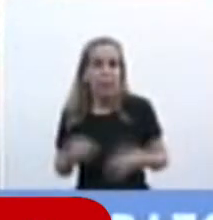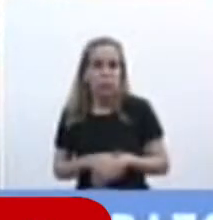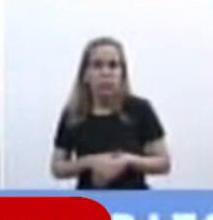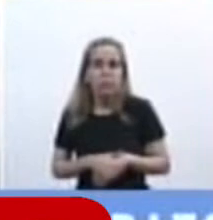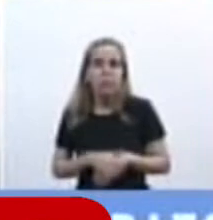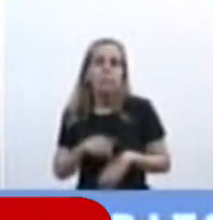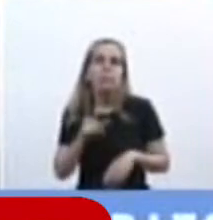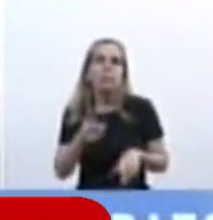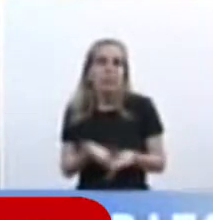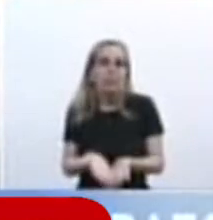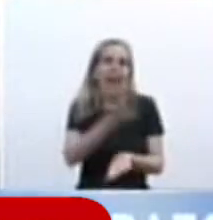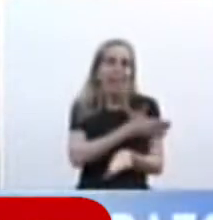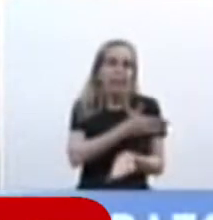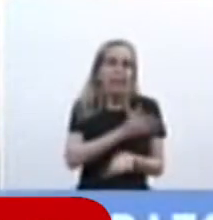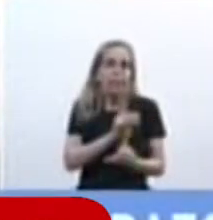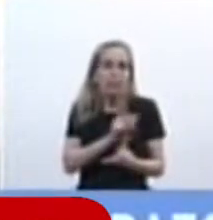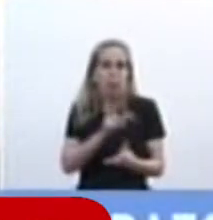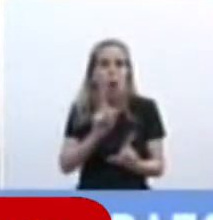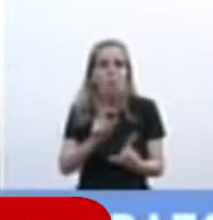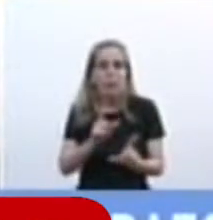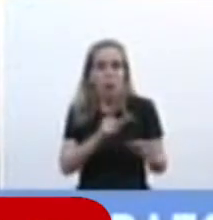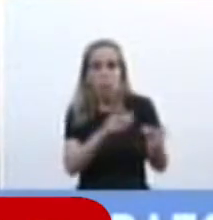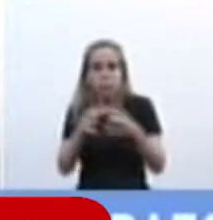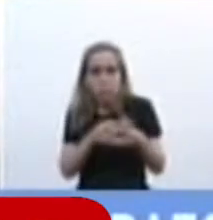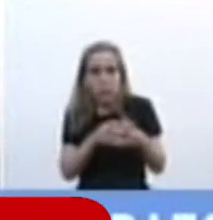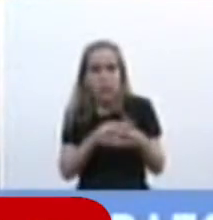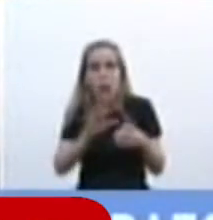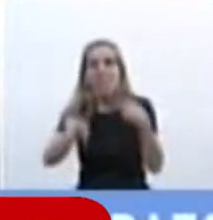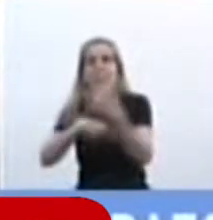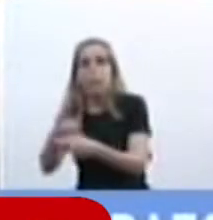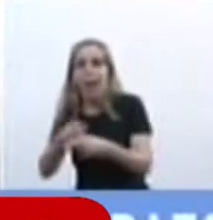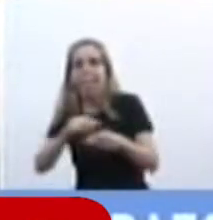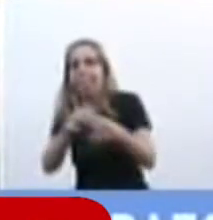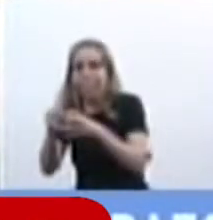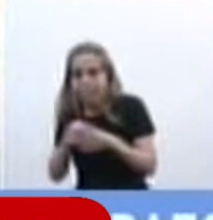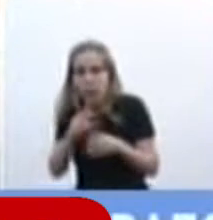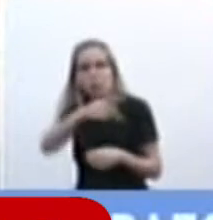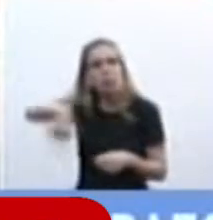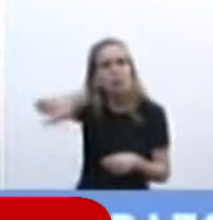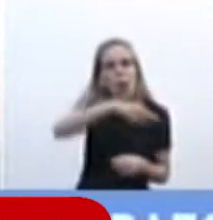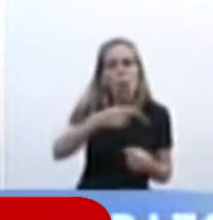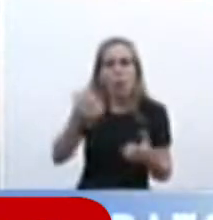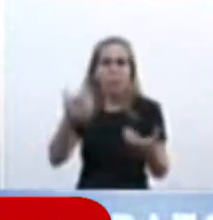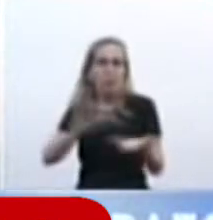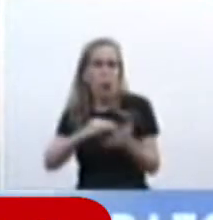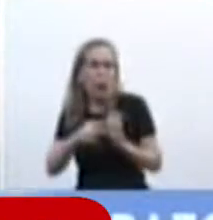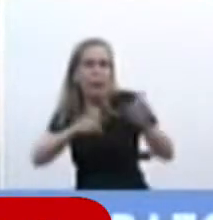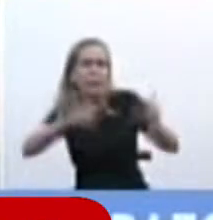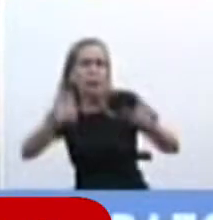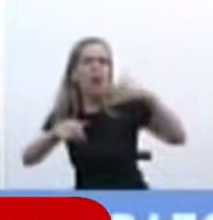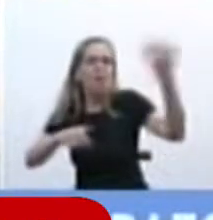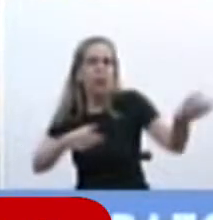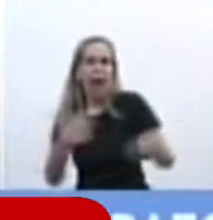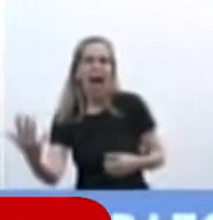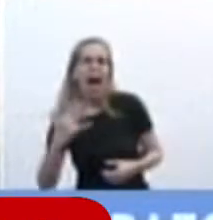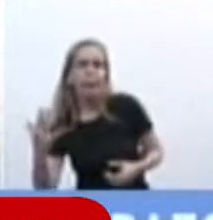Antes, durante y después de aquel debate, todos, no solo yo, recibimos insultos, amenazas. En